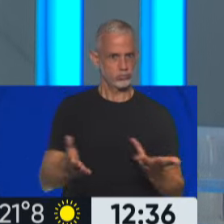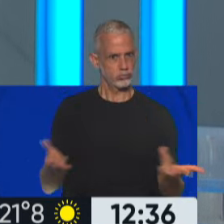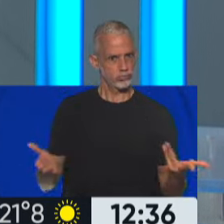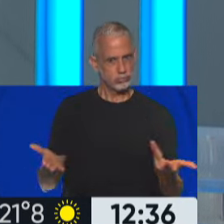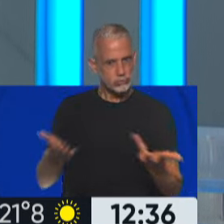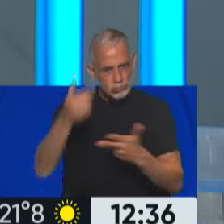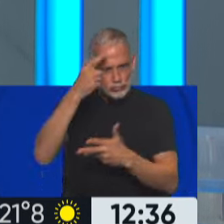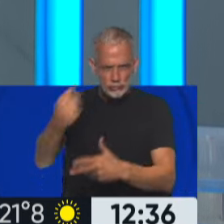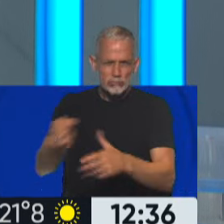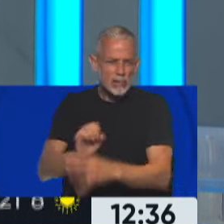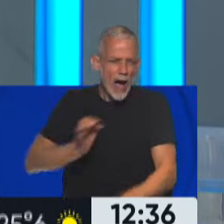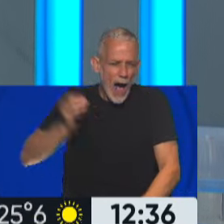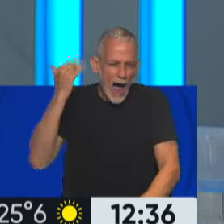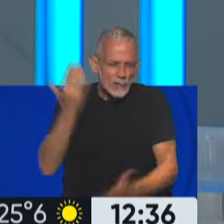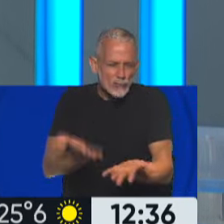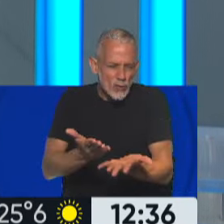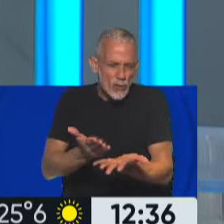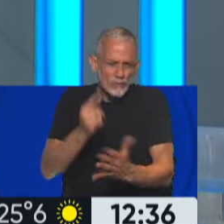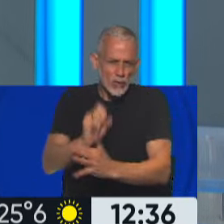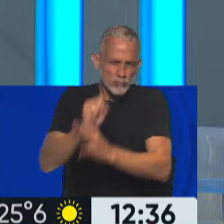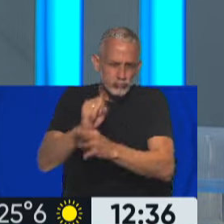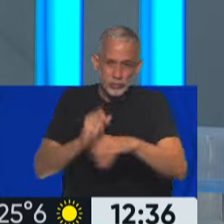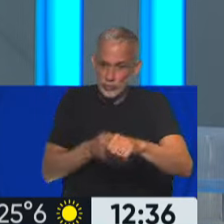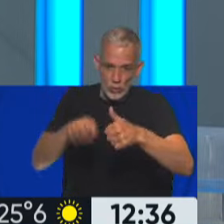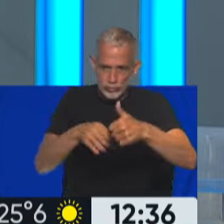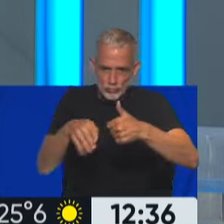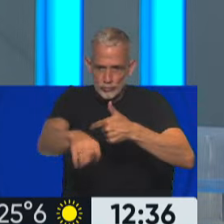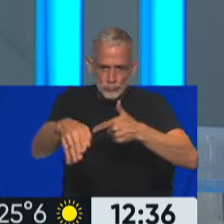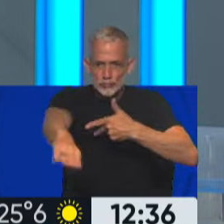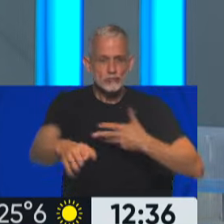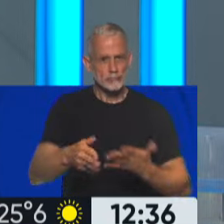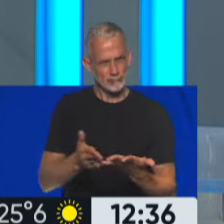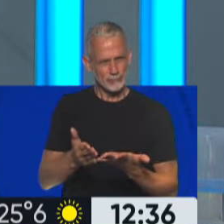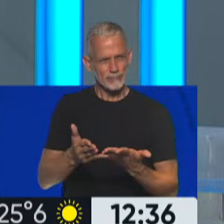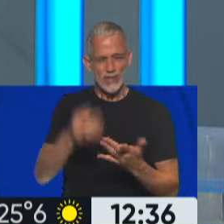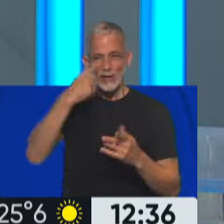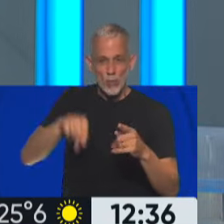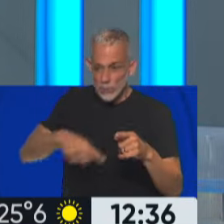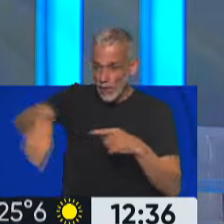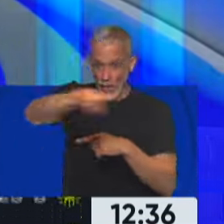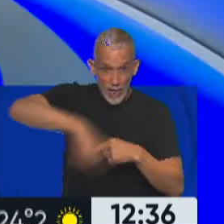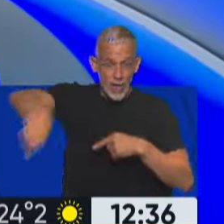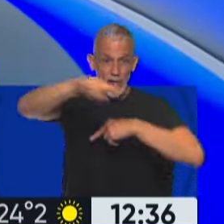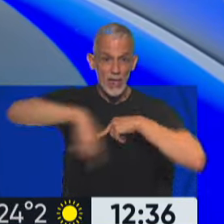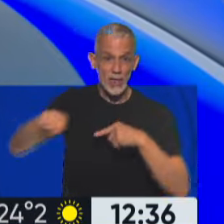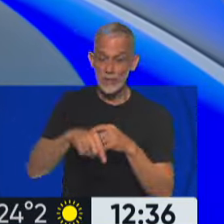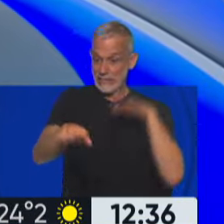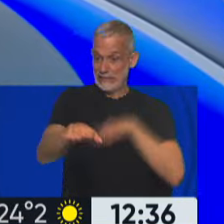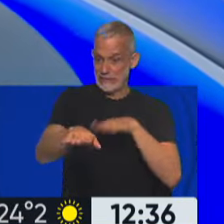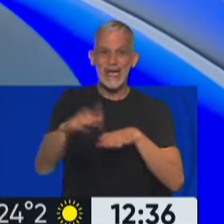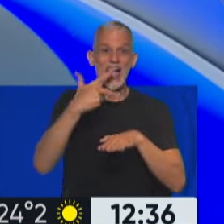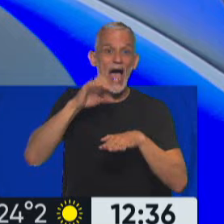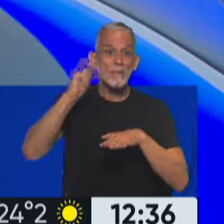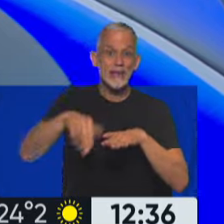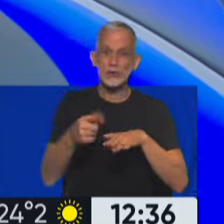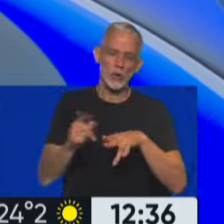pilotos que tienen años y años en la Fórmula 1 y termina en las últimas vueltas aguantando la atas a Hamilton no